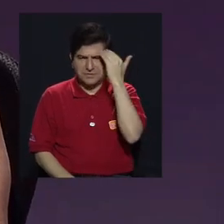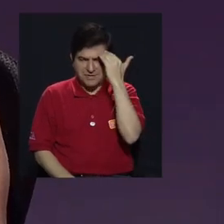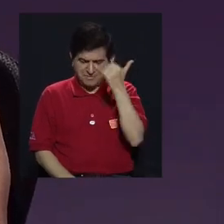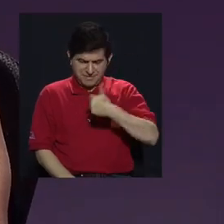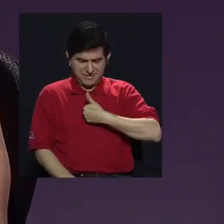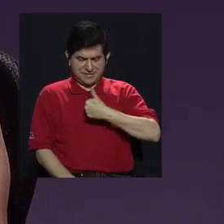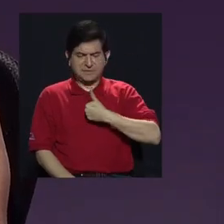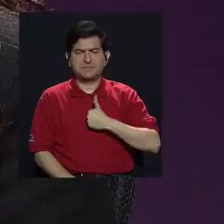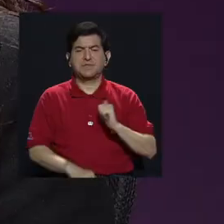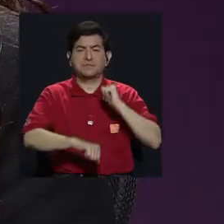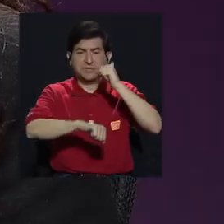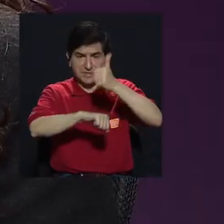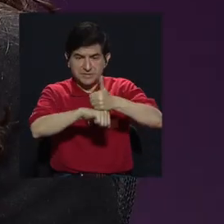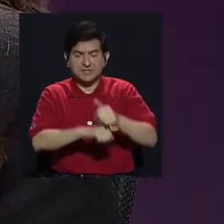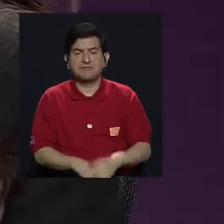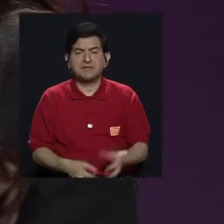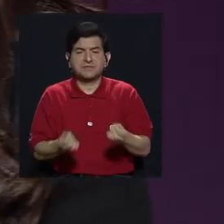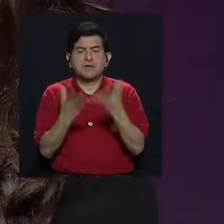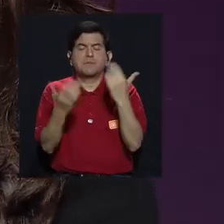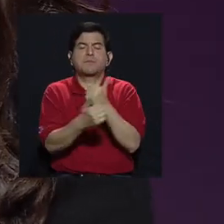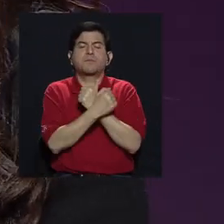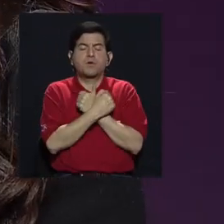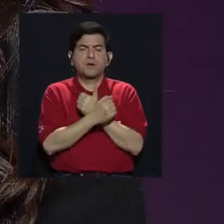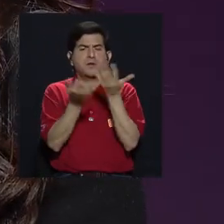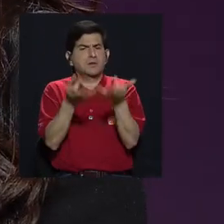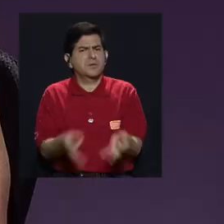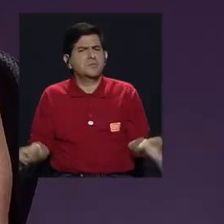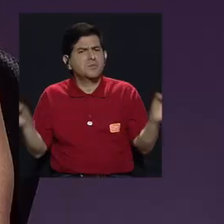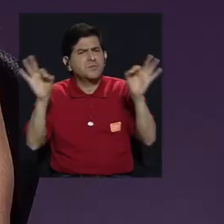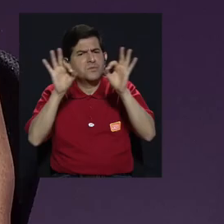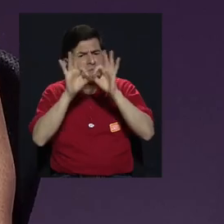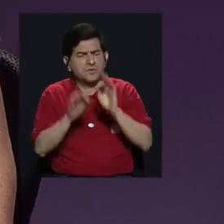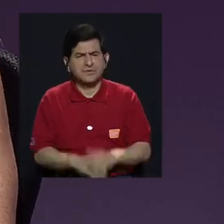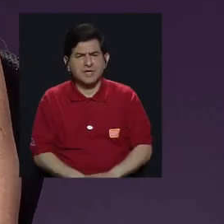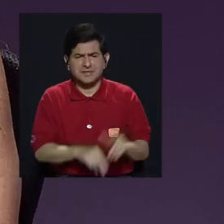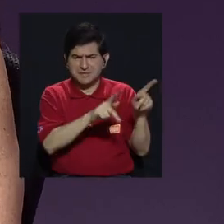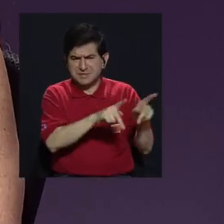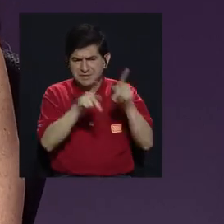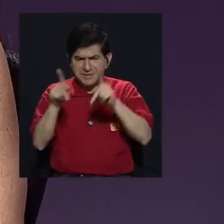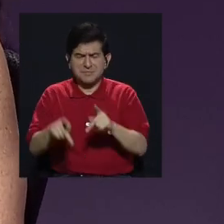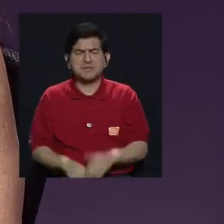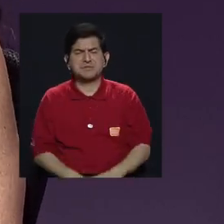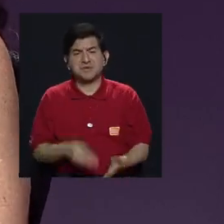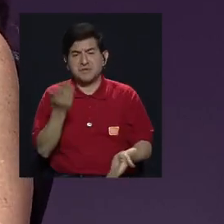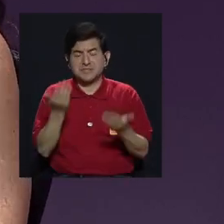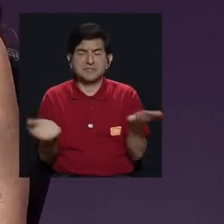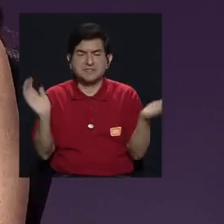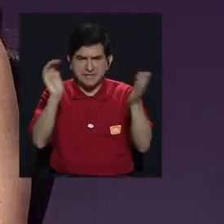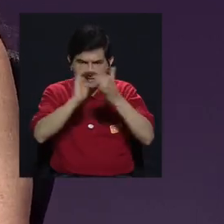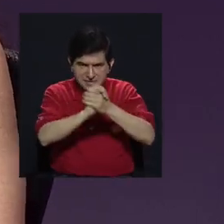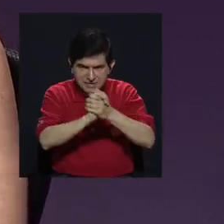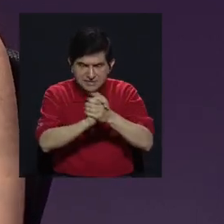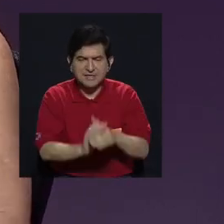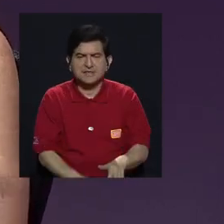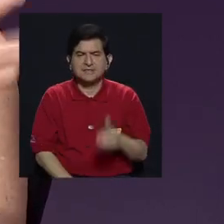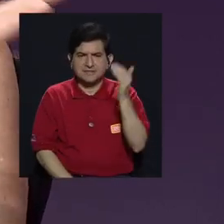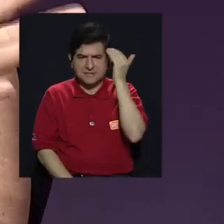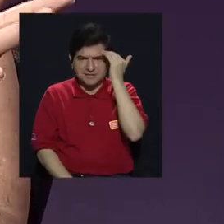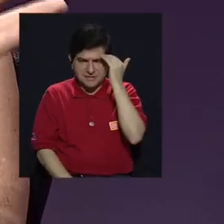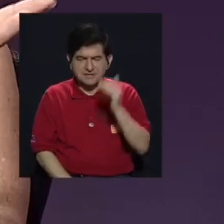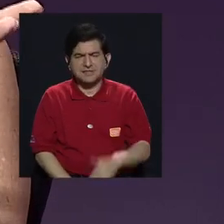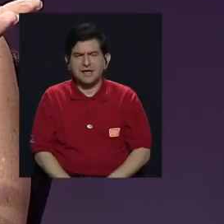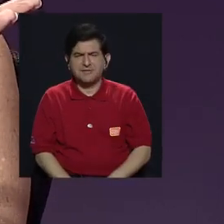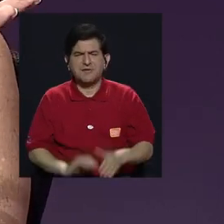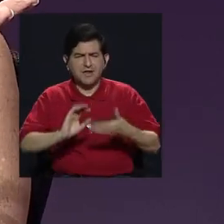autoconocerse para poder definirse como poliamoroso. Y esto es muy importante, Katherine, porque muchísima gente se casa, ¿verdad? Y sabemos los